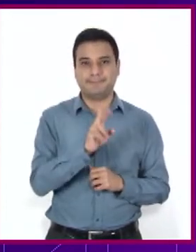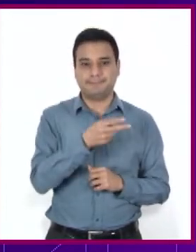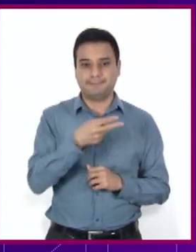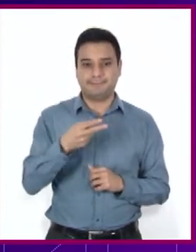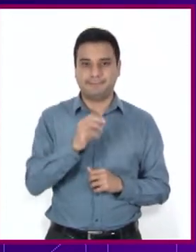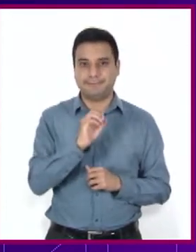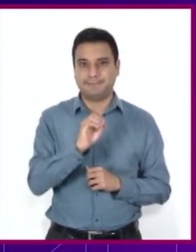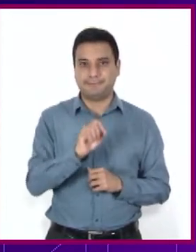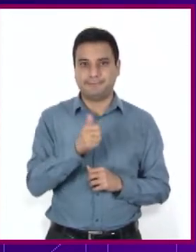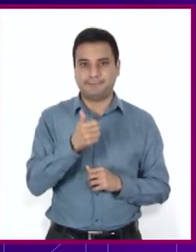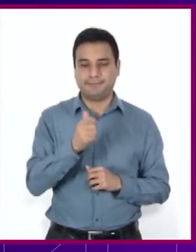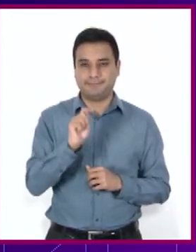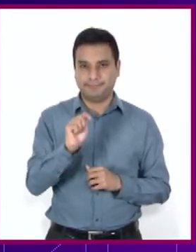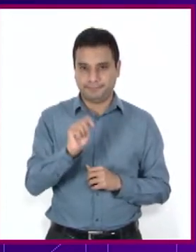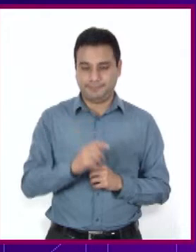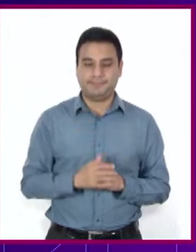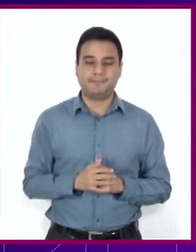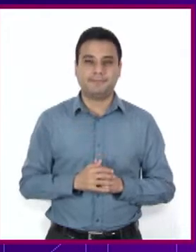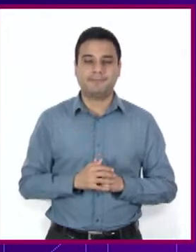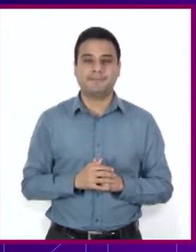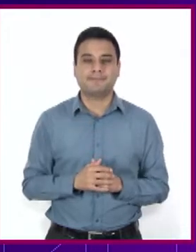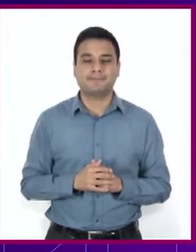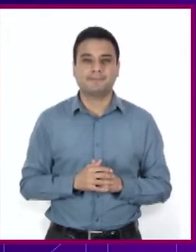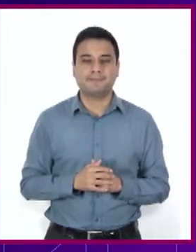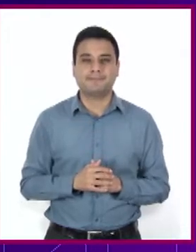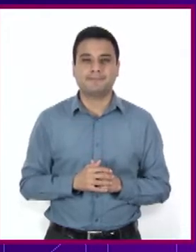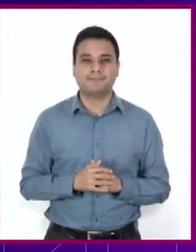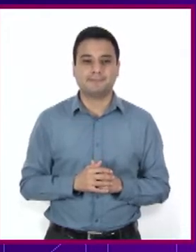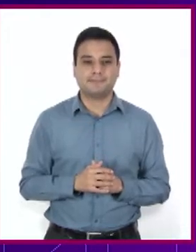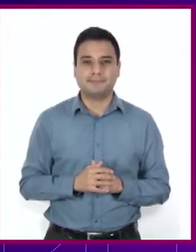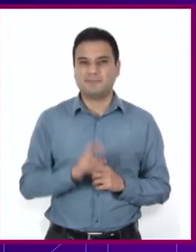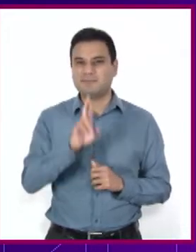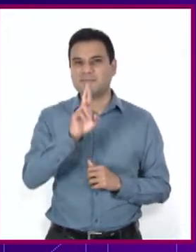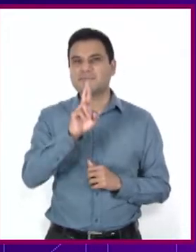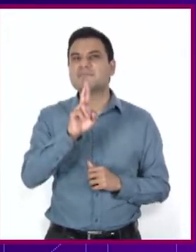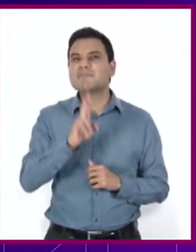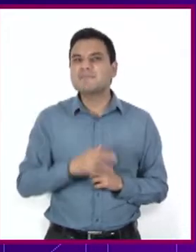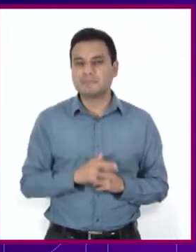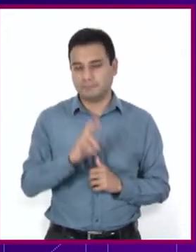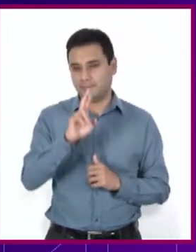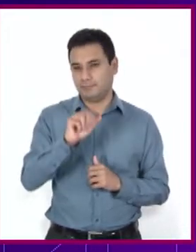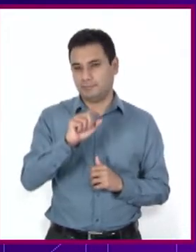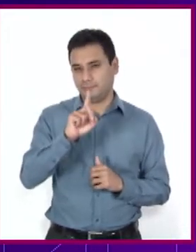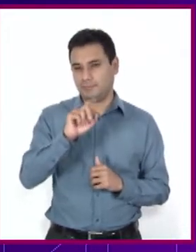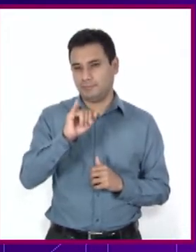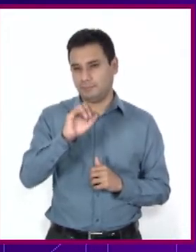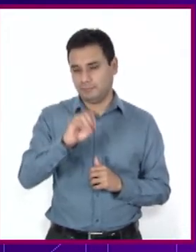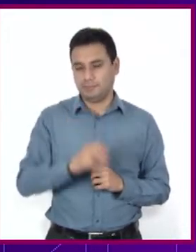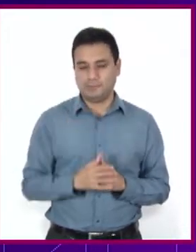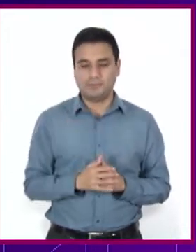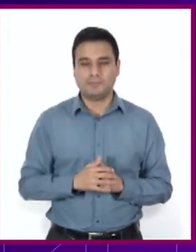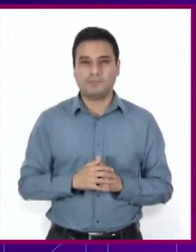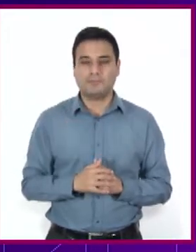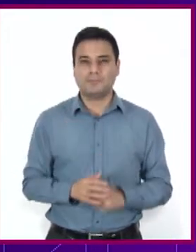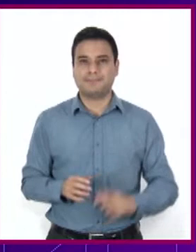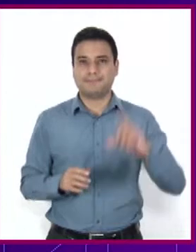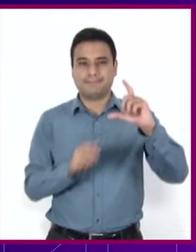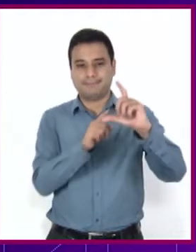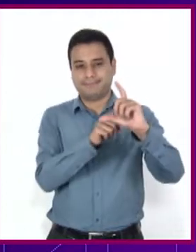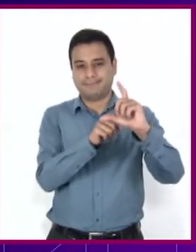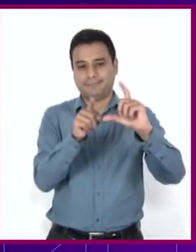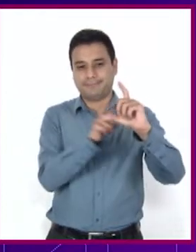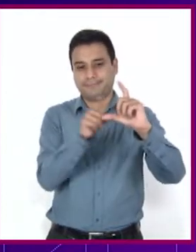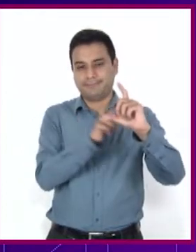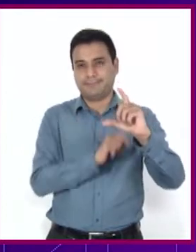igual a 0.6 por T, donde R representa el radio del círculo que se forma cuando